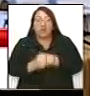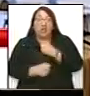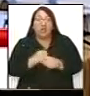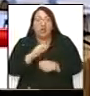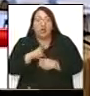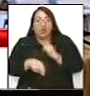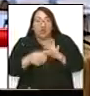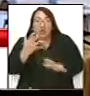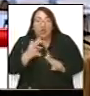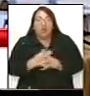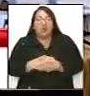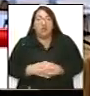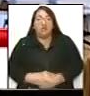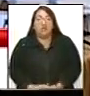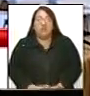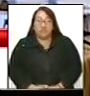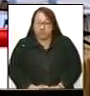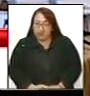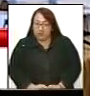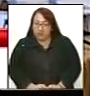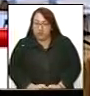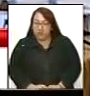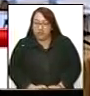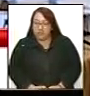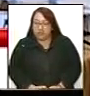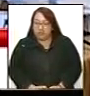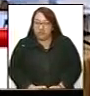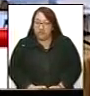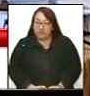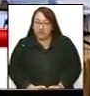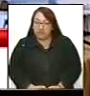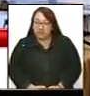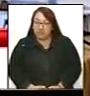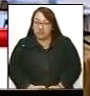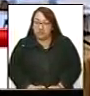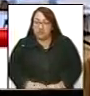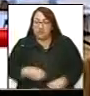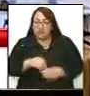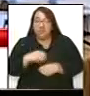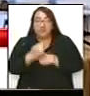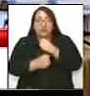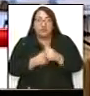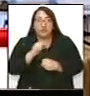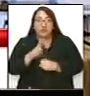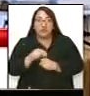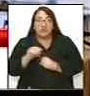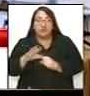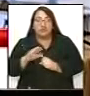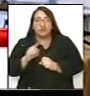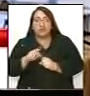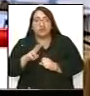garantizan la inclusión de 1,000 instituciones educativas. El año 2000, con el PIB